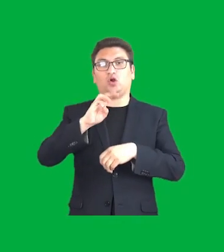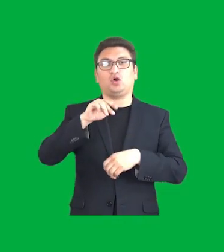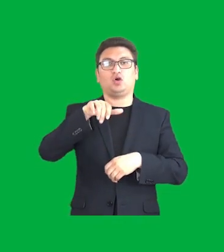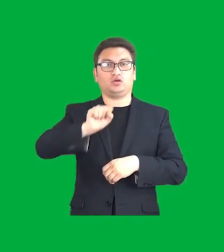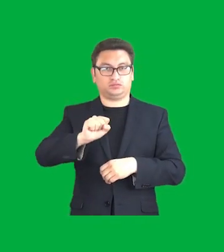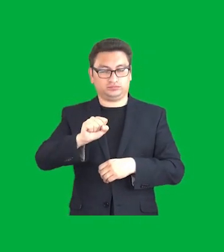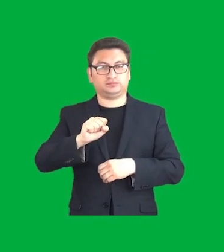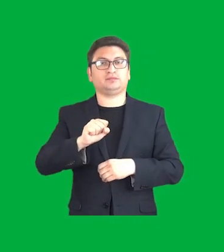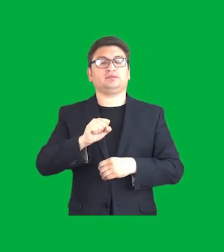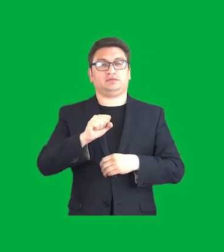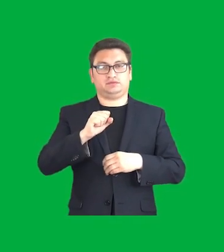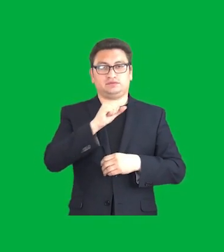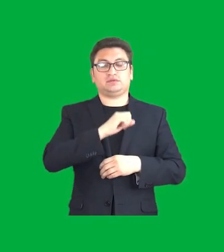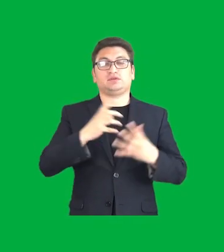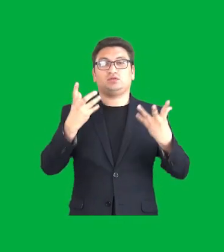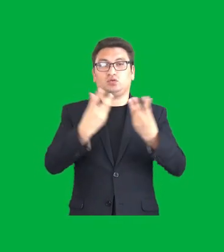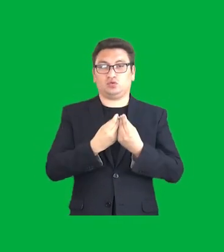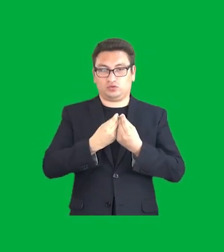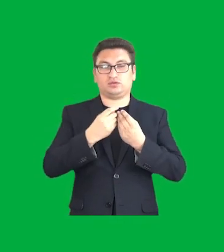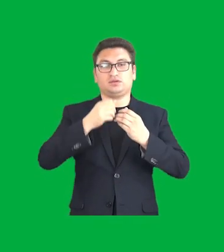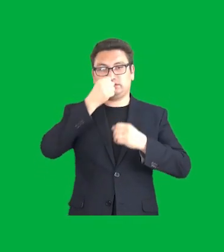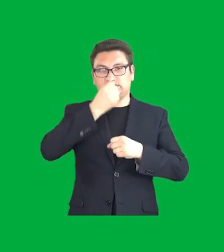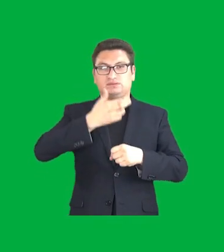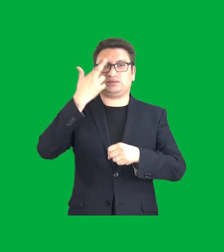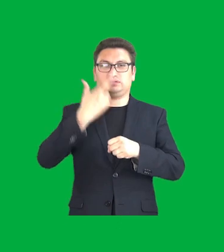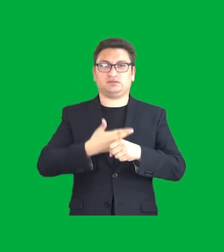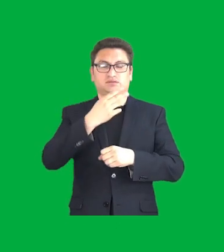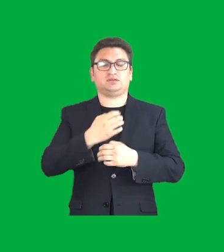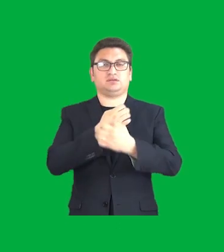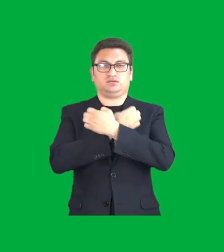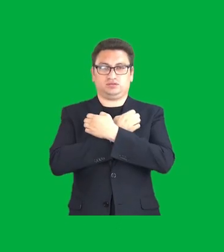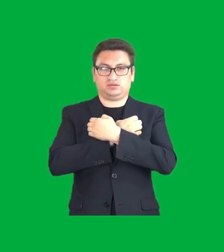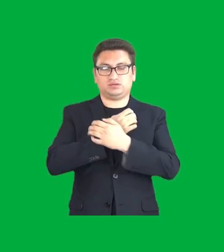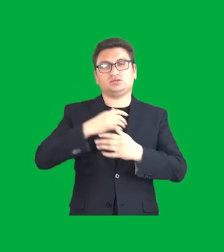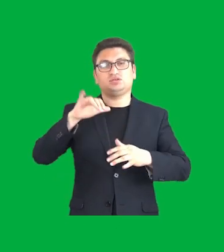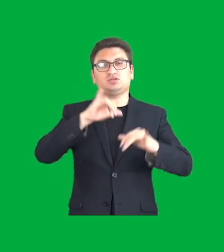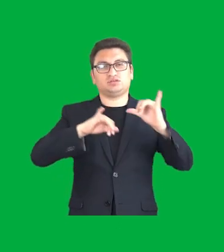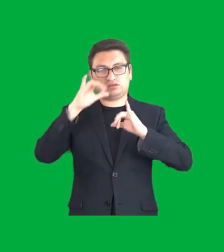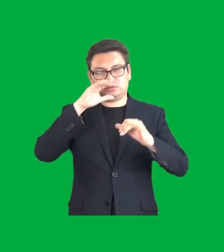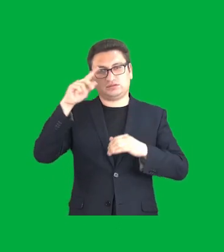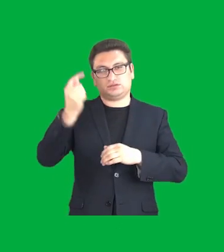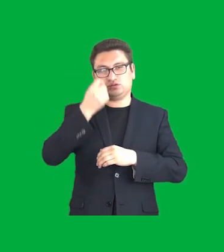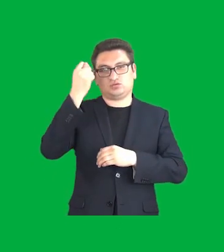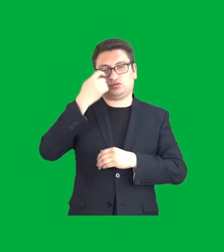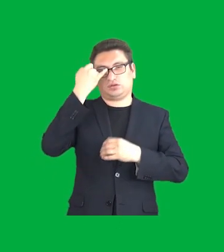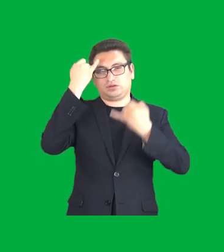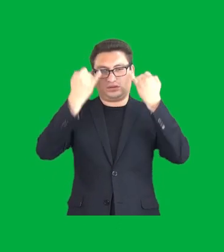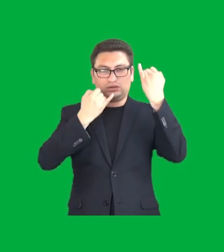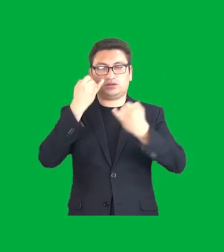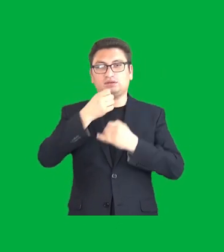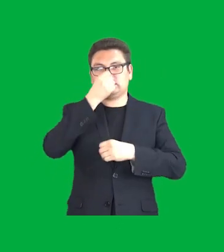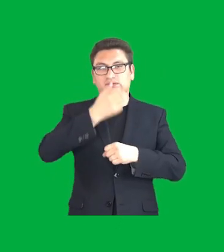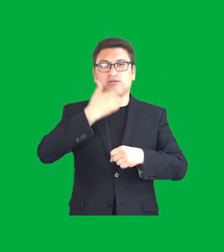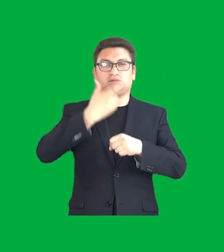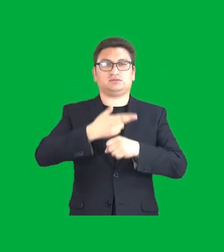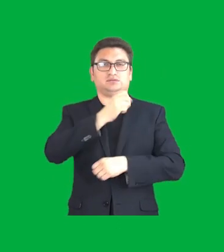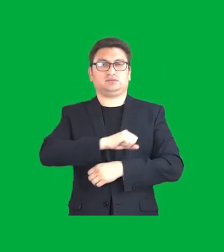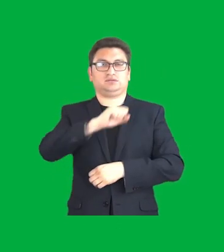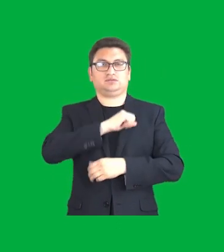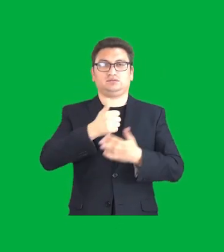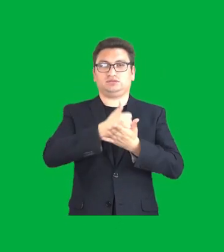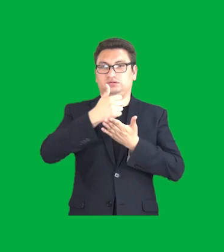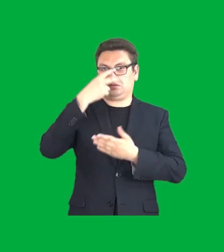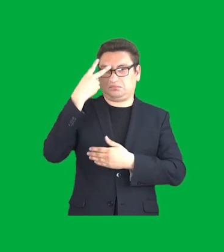las recomendaciones de la Organización Mundial de la Salud, que en conjunto con la Secretaría de Educación, Ciencia, Tecnología e